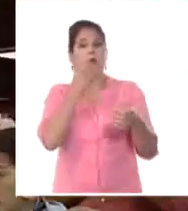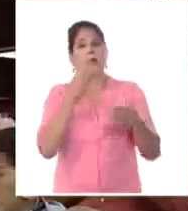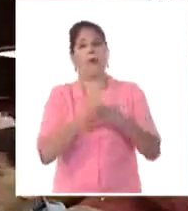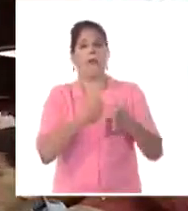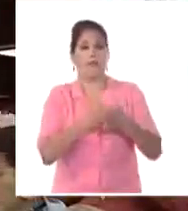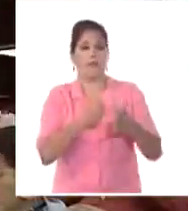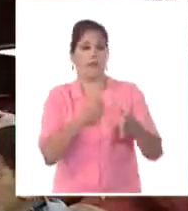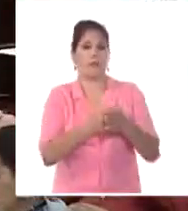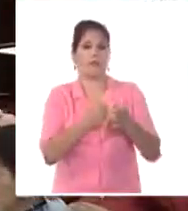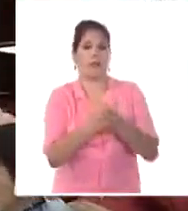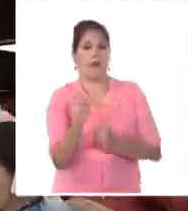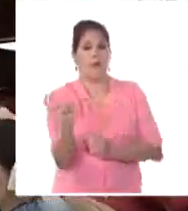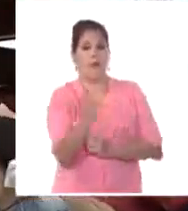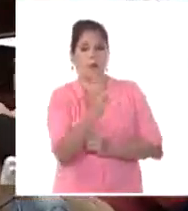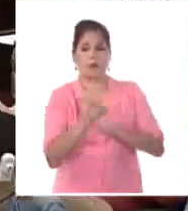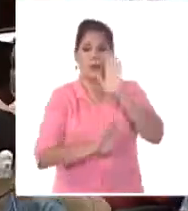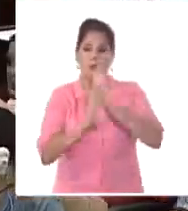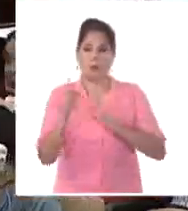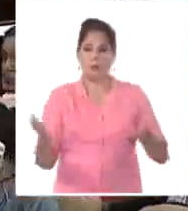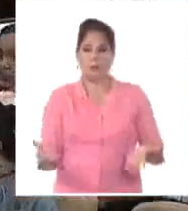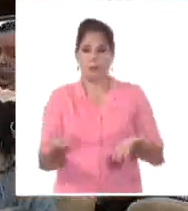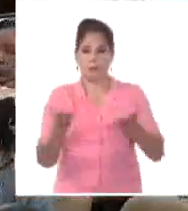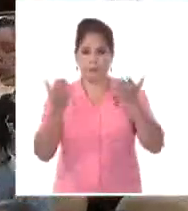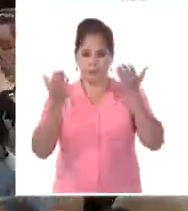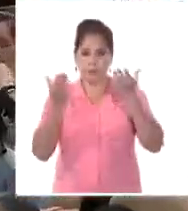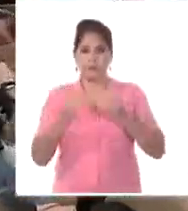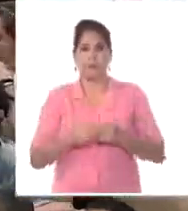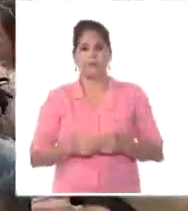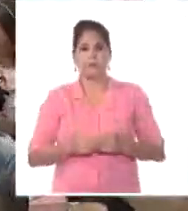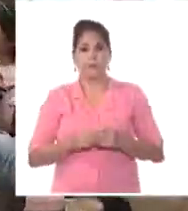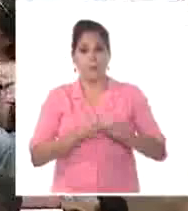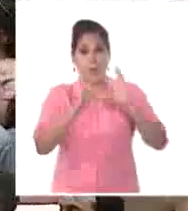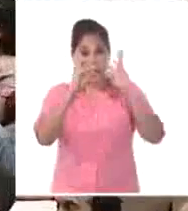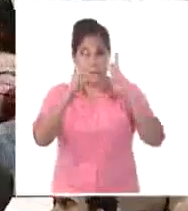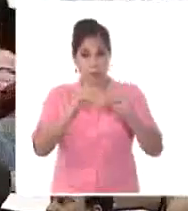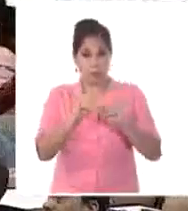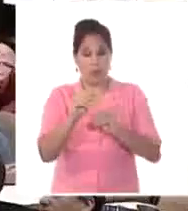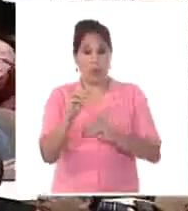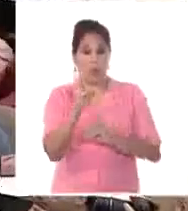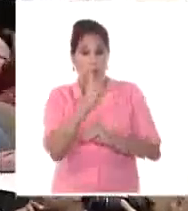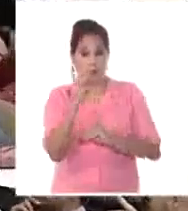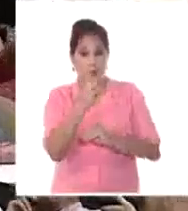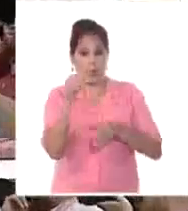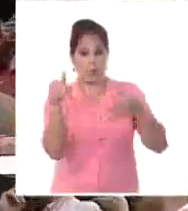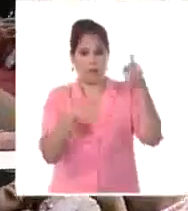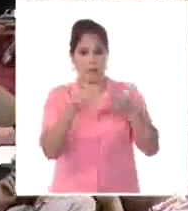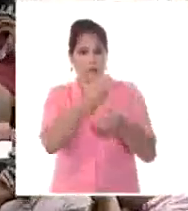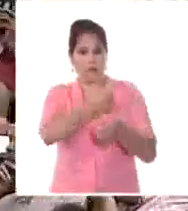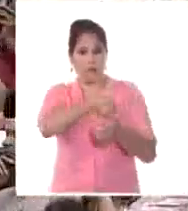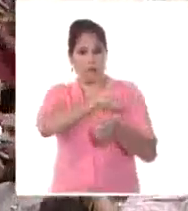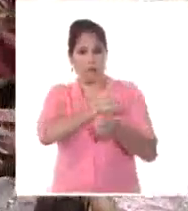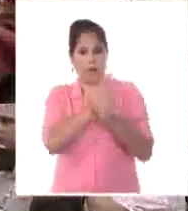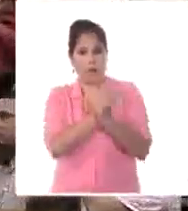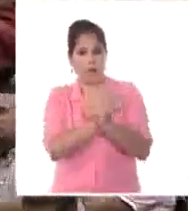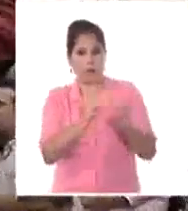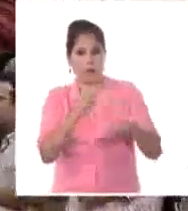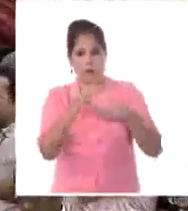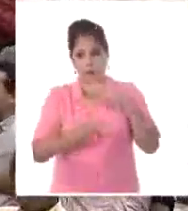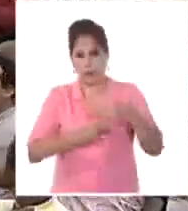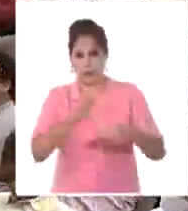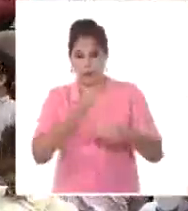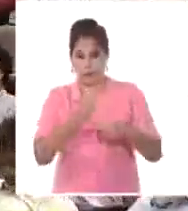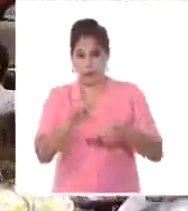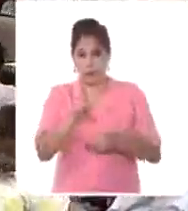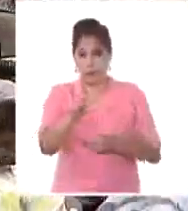enfrentarlos y salir adelante. Los resultados en los tres procesos de democracia participativa realizados en apenas